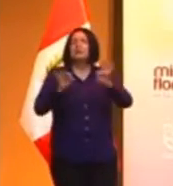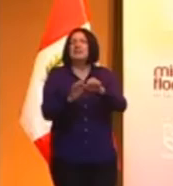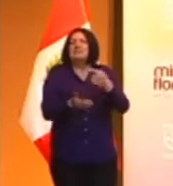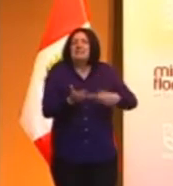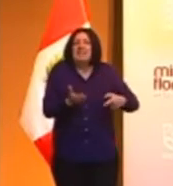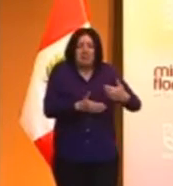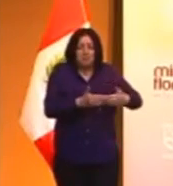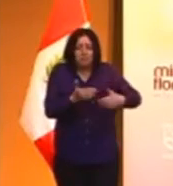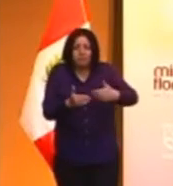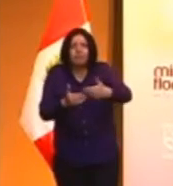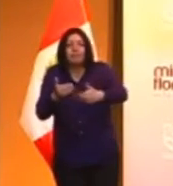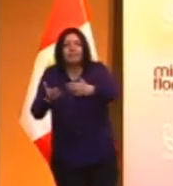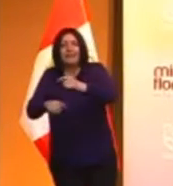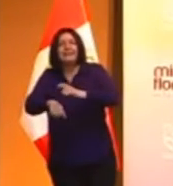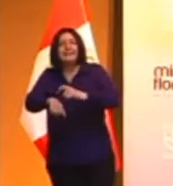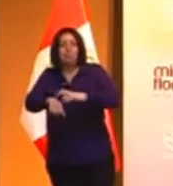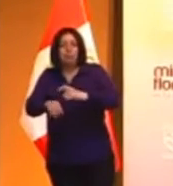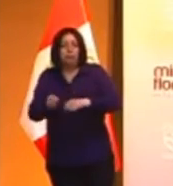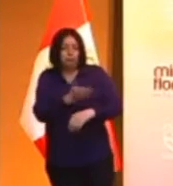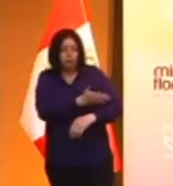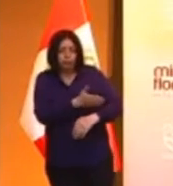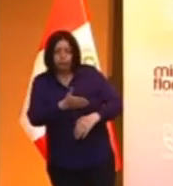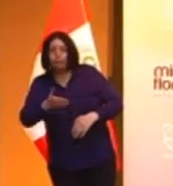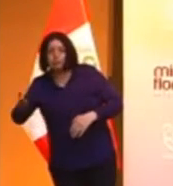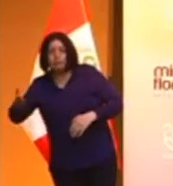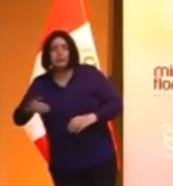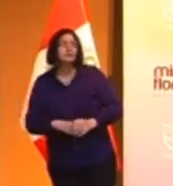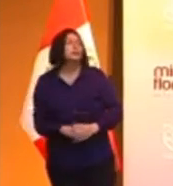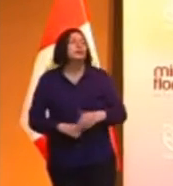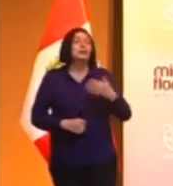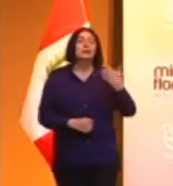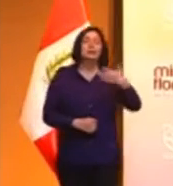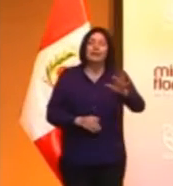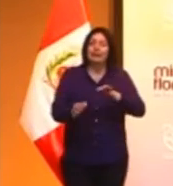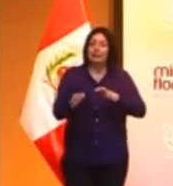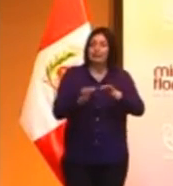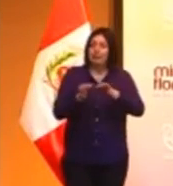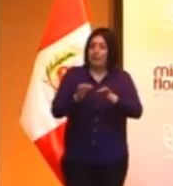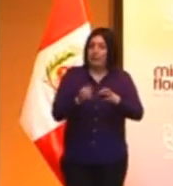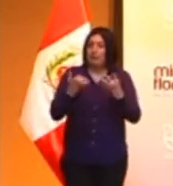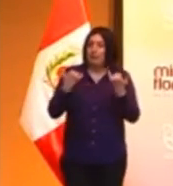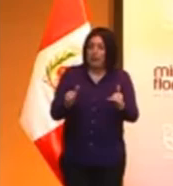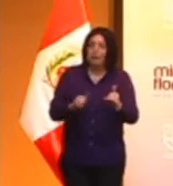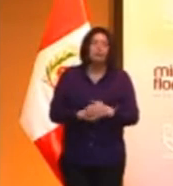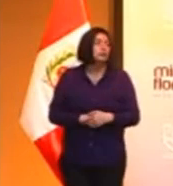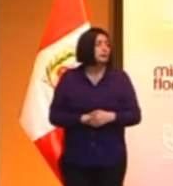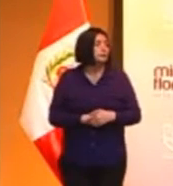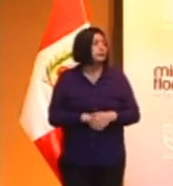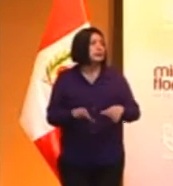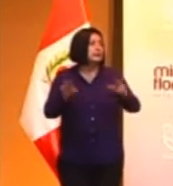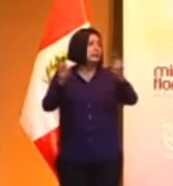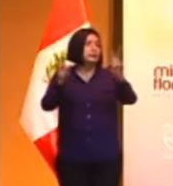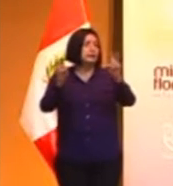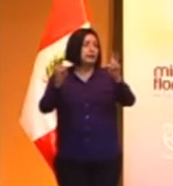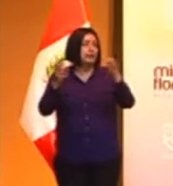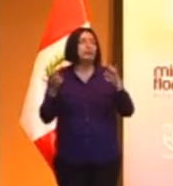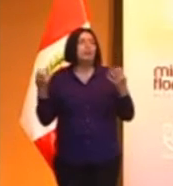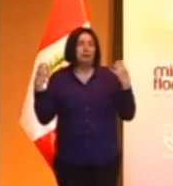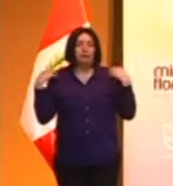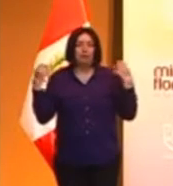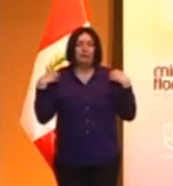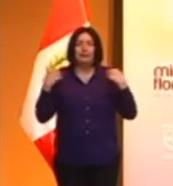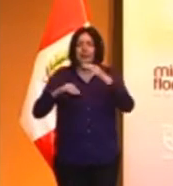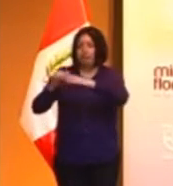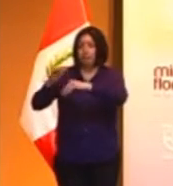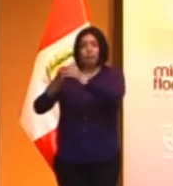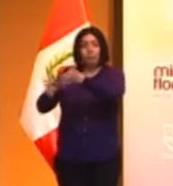caminar de ese periodo de tiempo. Muy bien, como les había dicho, vamos entonces por el tema de la gerencia de obras